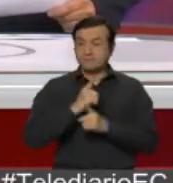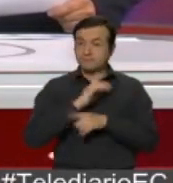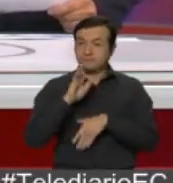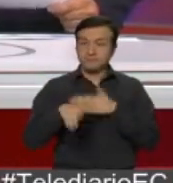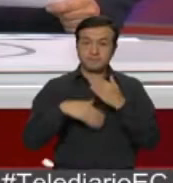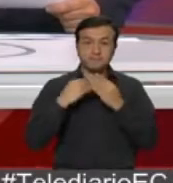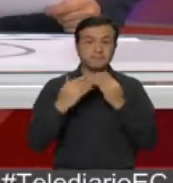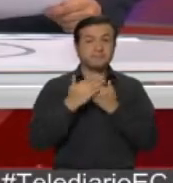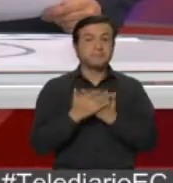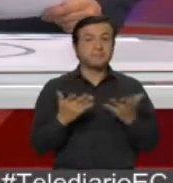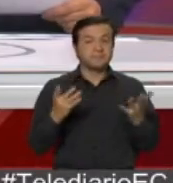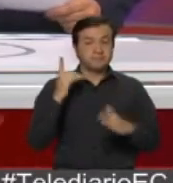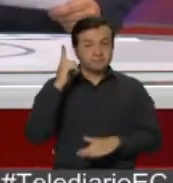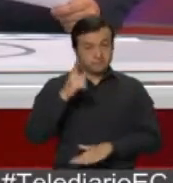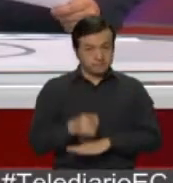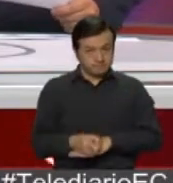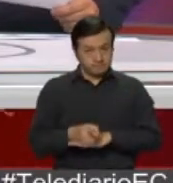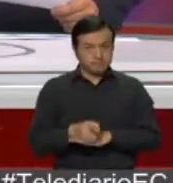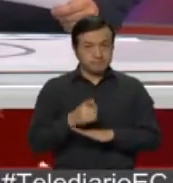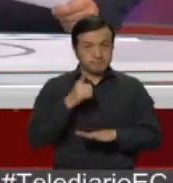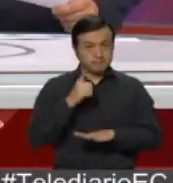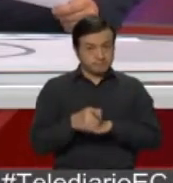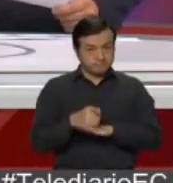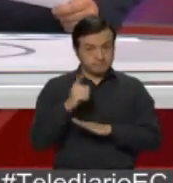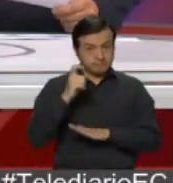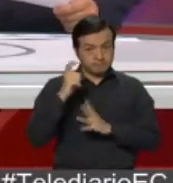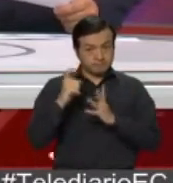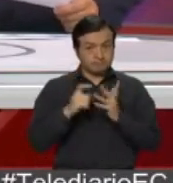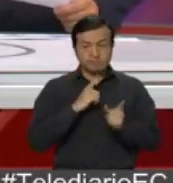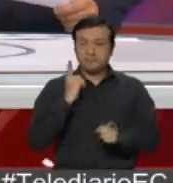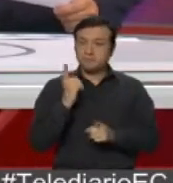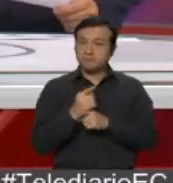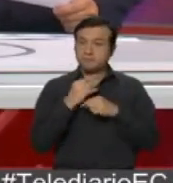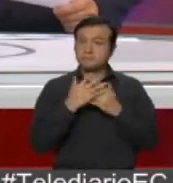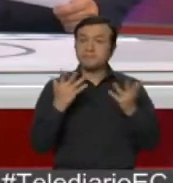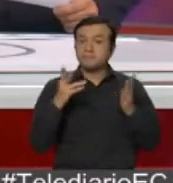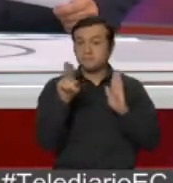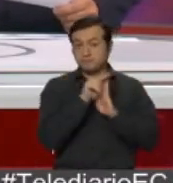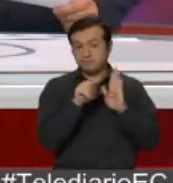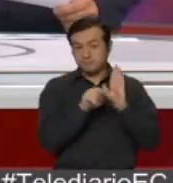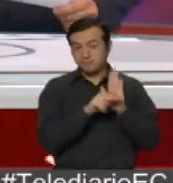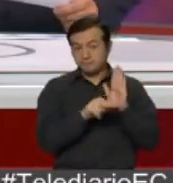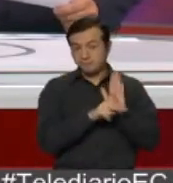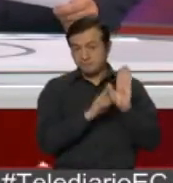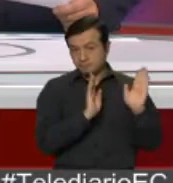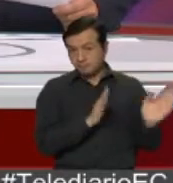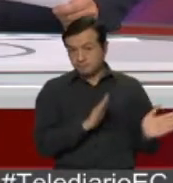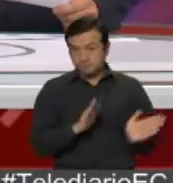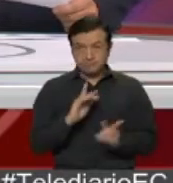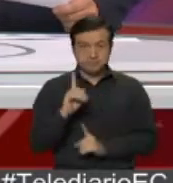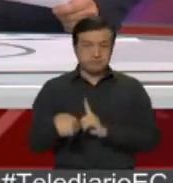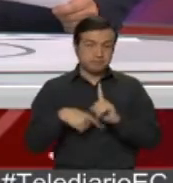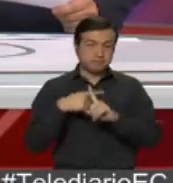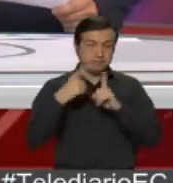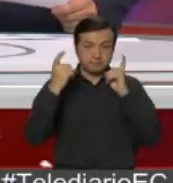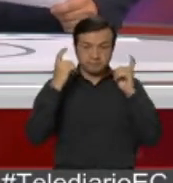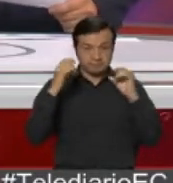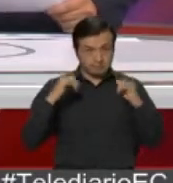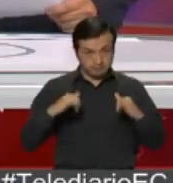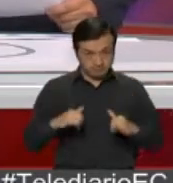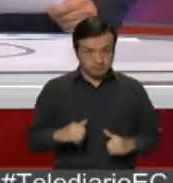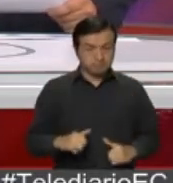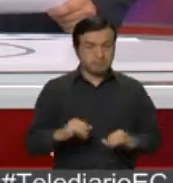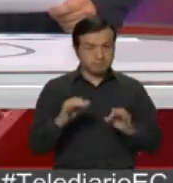todas estas exigencias y estas rigurosidades, como digo, porque hay la norma que está establecida y los controles que están